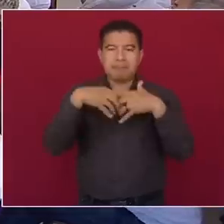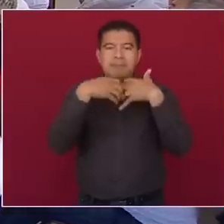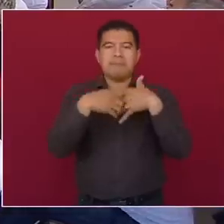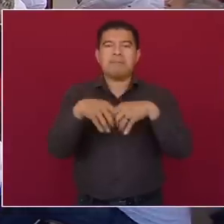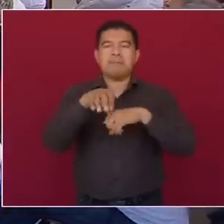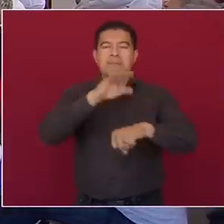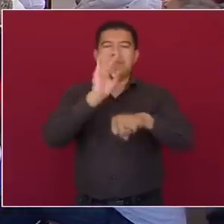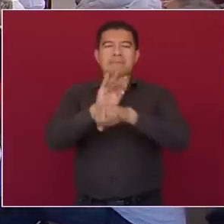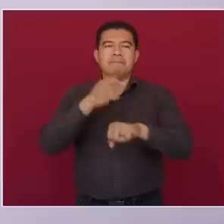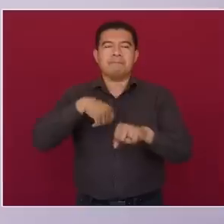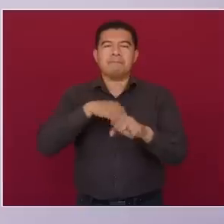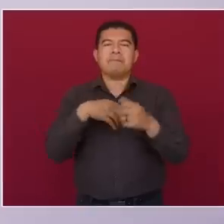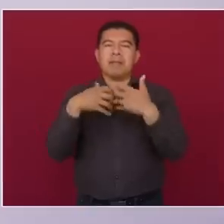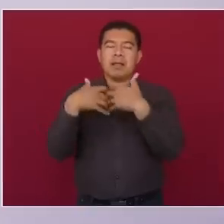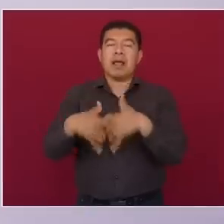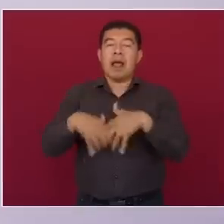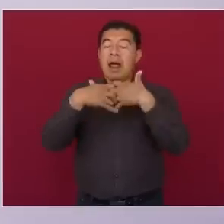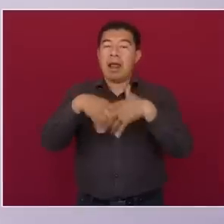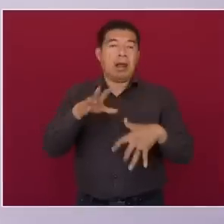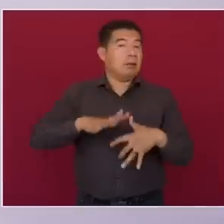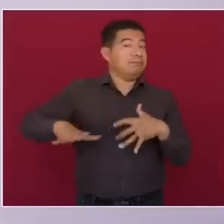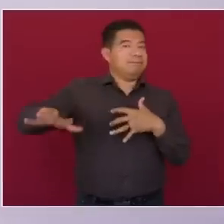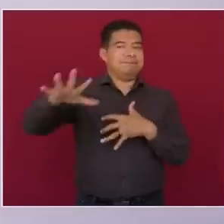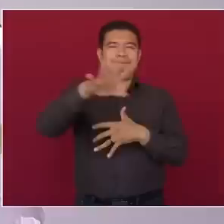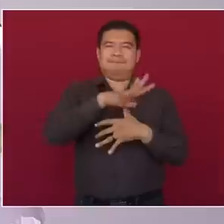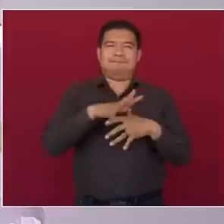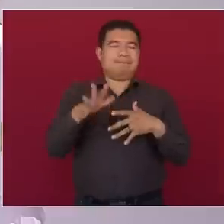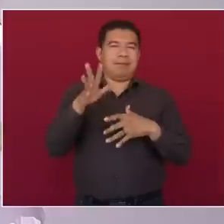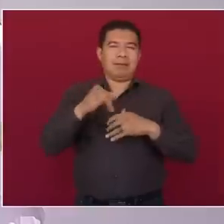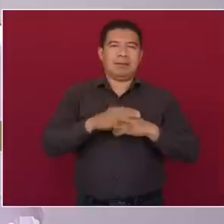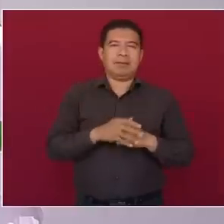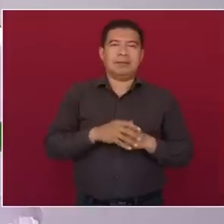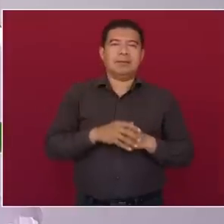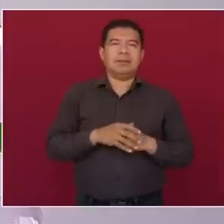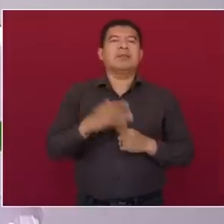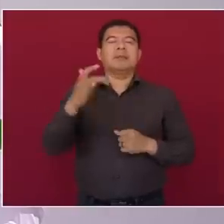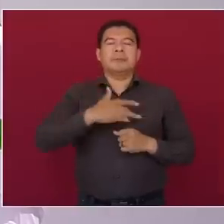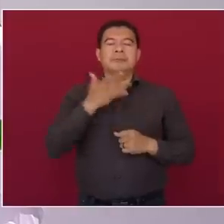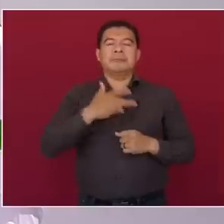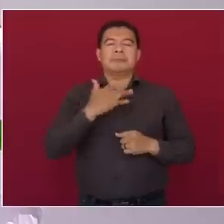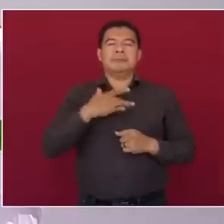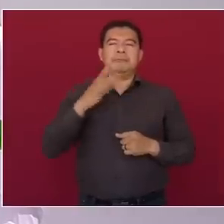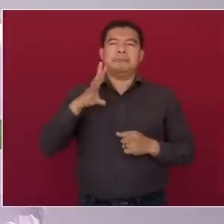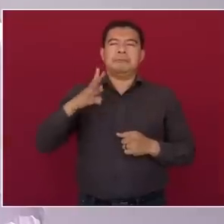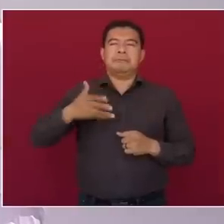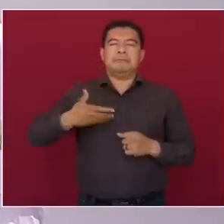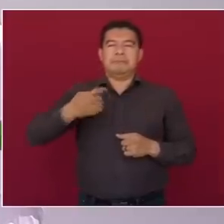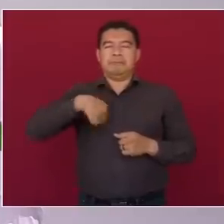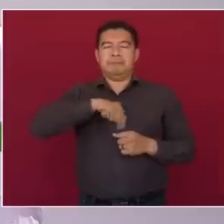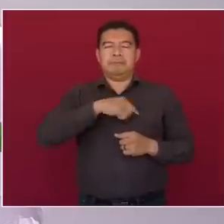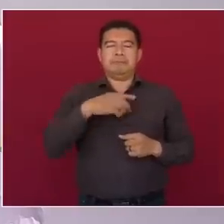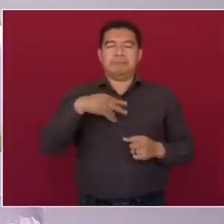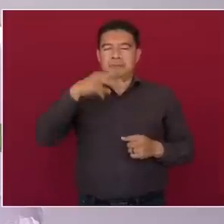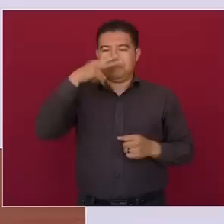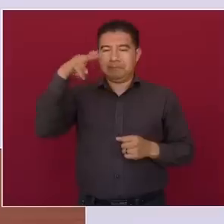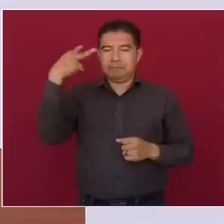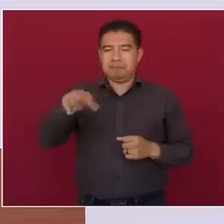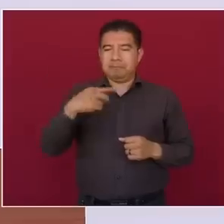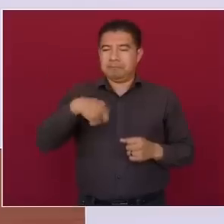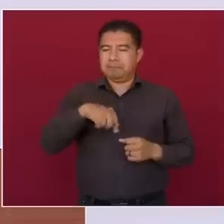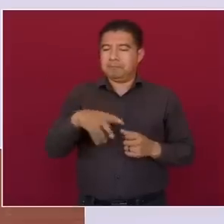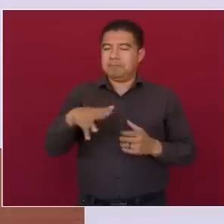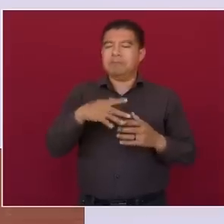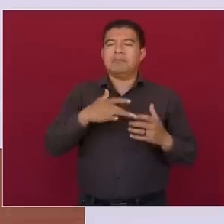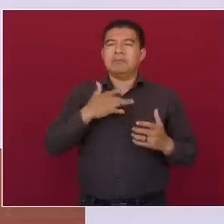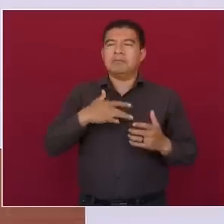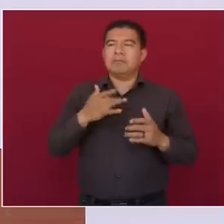trabaja y funciona una refinería. Es un orgullo que los mexicanos hayamos podido tomar este reto, construir y